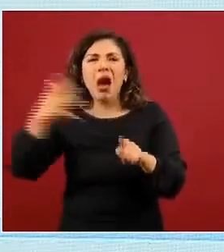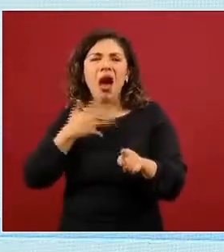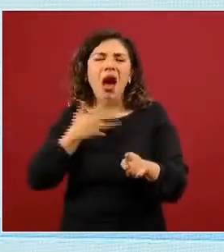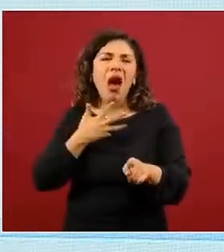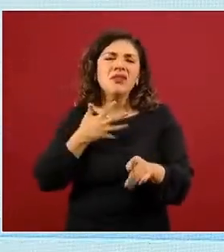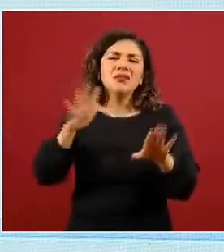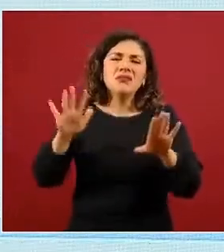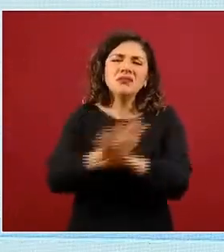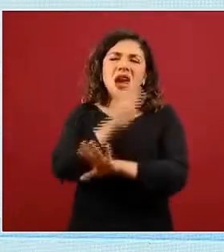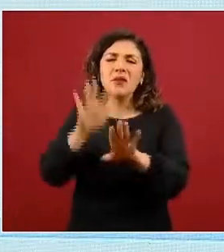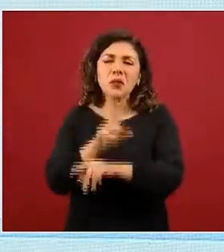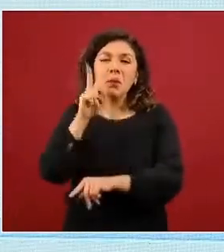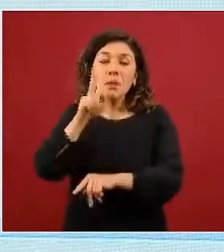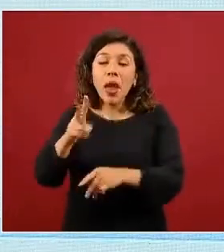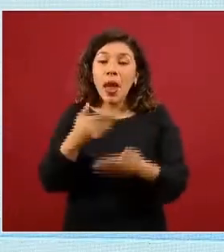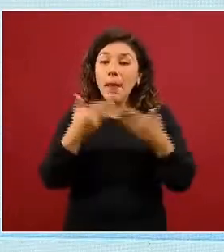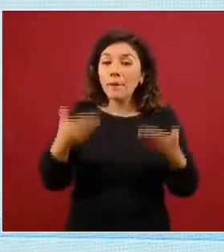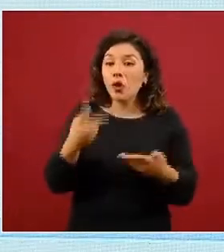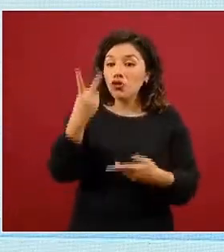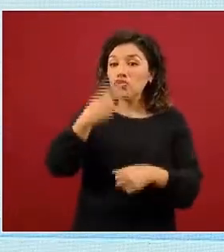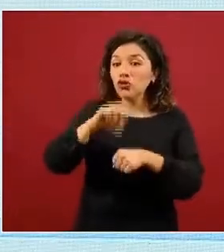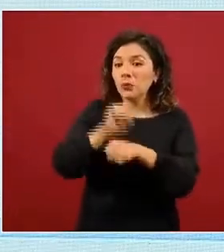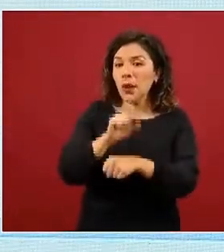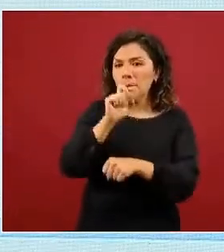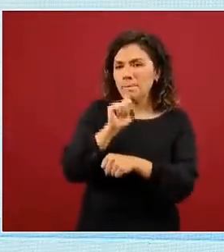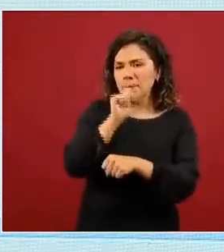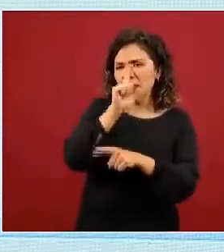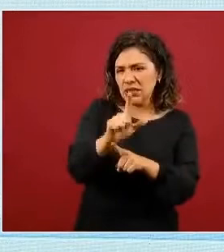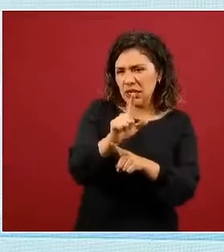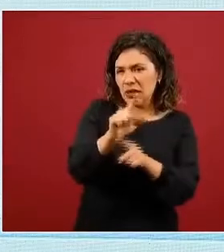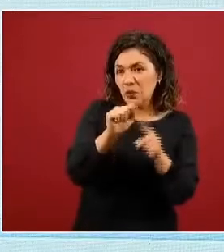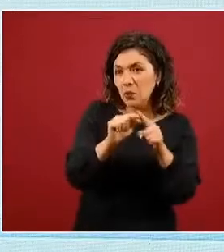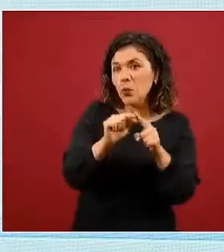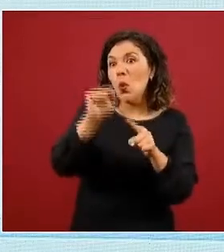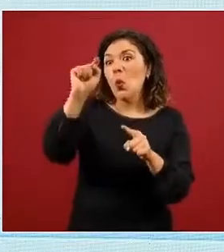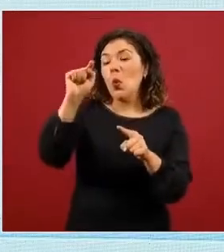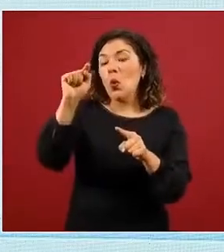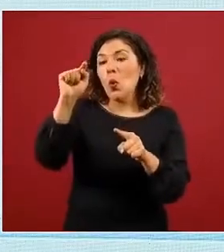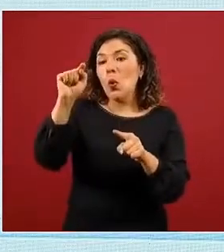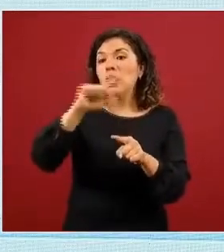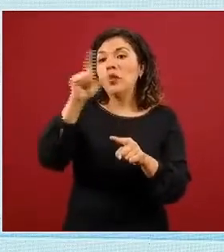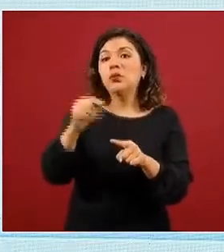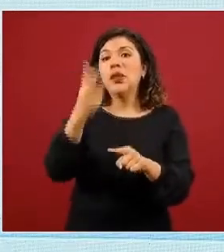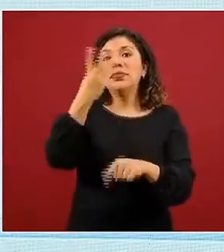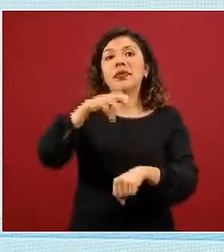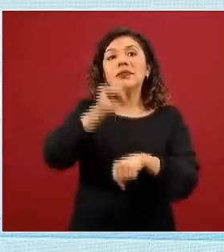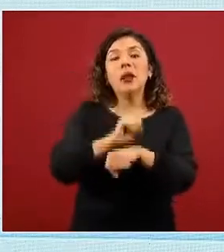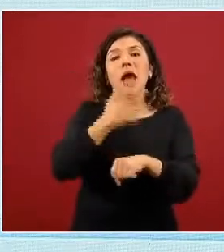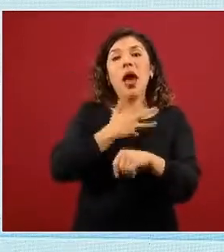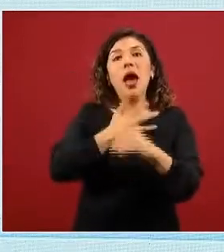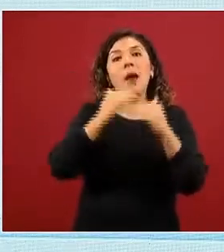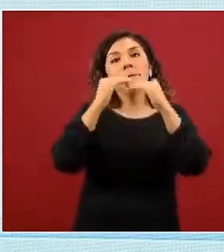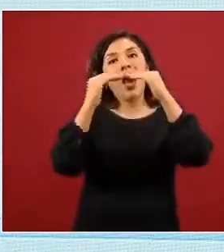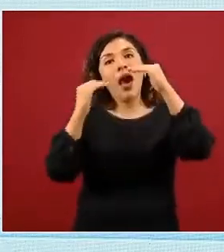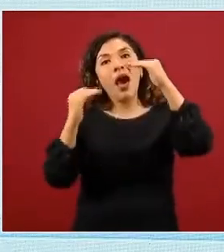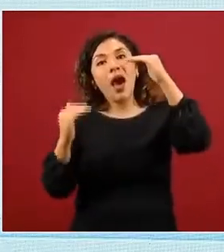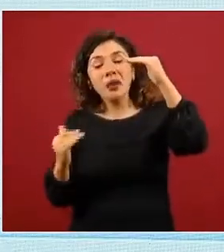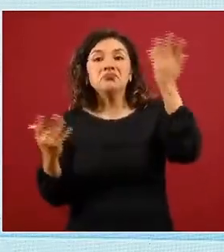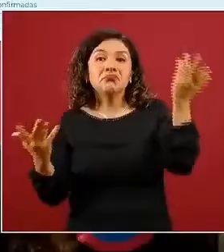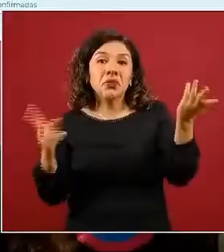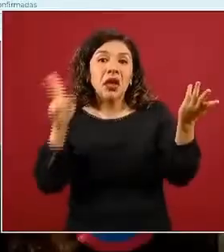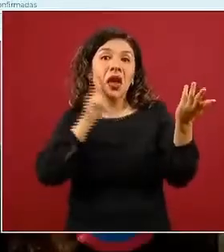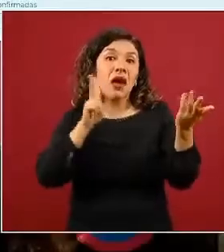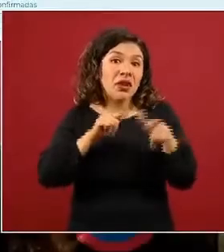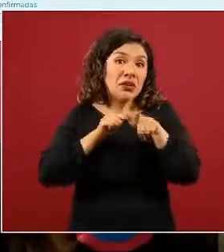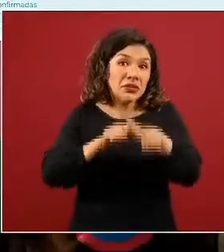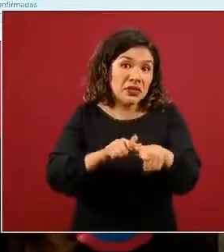lo largo de estas semanas, con una pequeña variación en la semana 27, que también hay 3 semanas consecutivas de descenso, y vamos a ver si